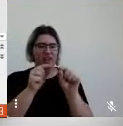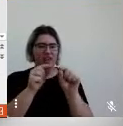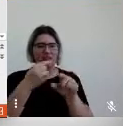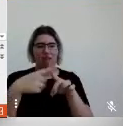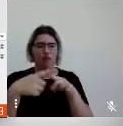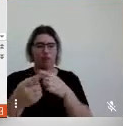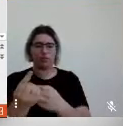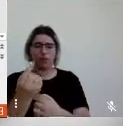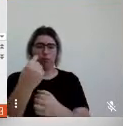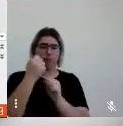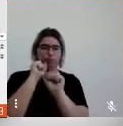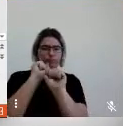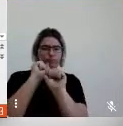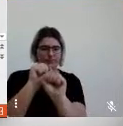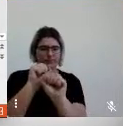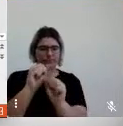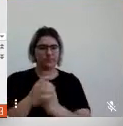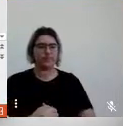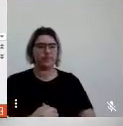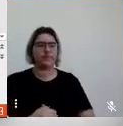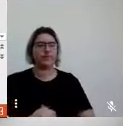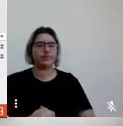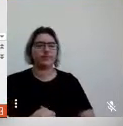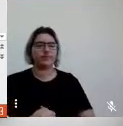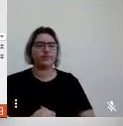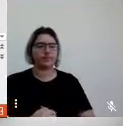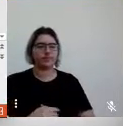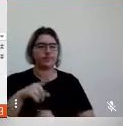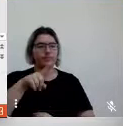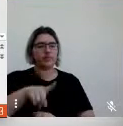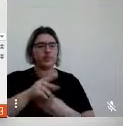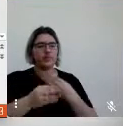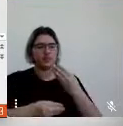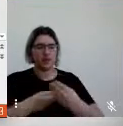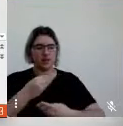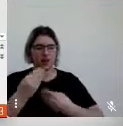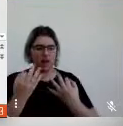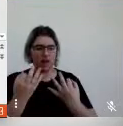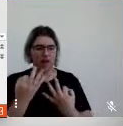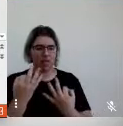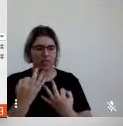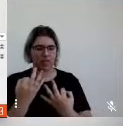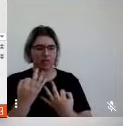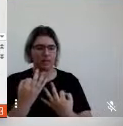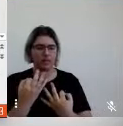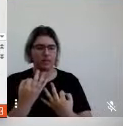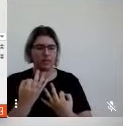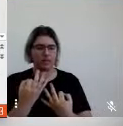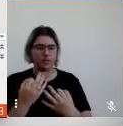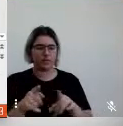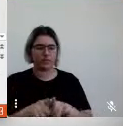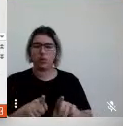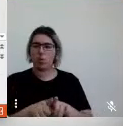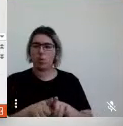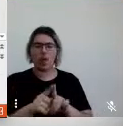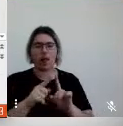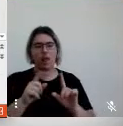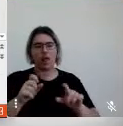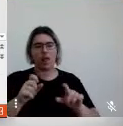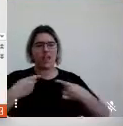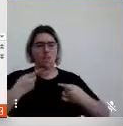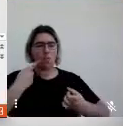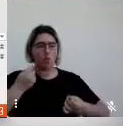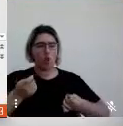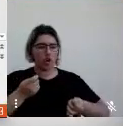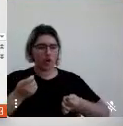organismo. También ejerce el trabajo de inmunomodulación. Además de